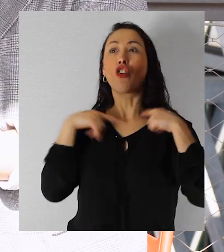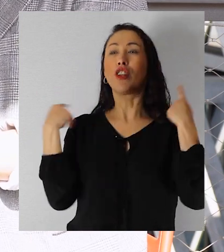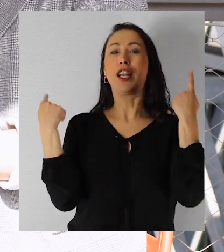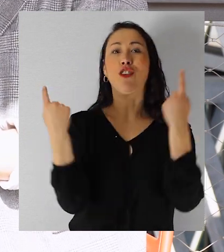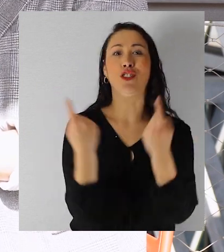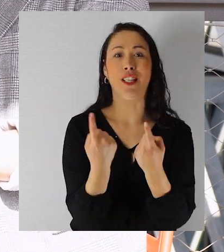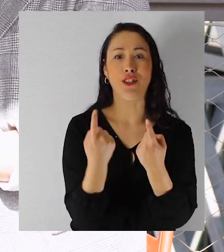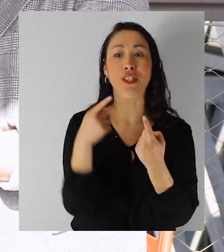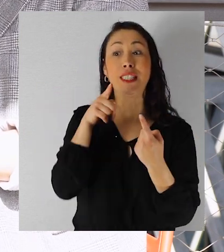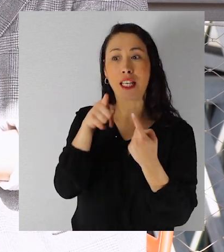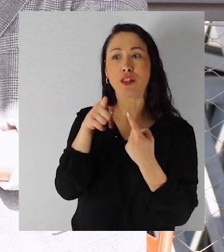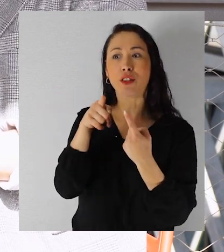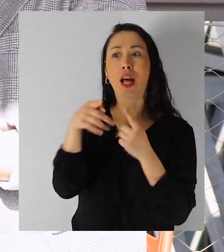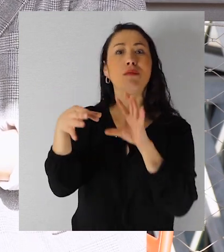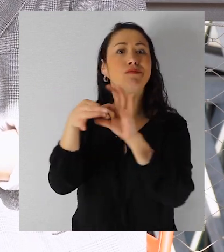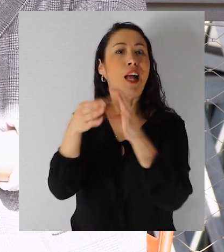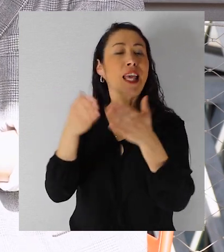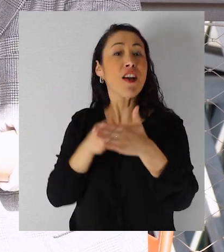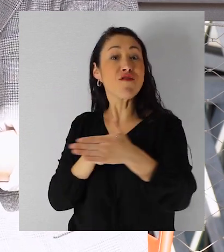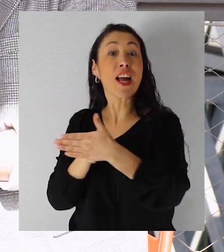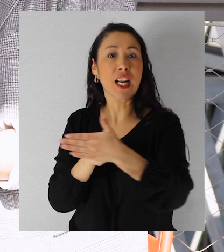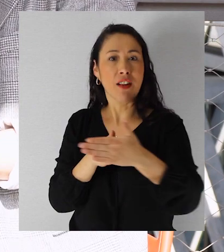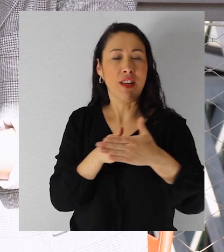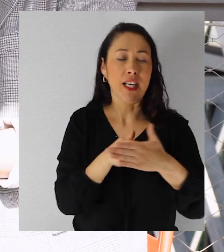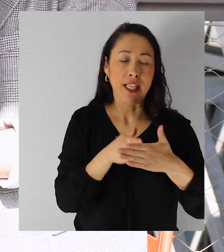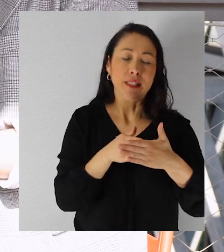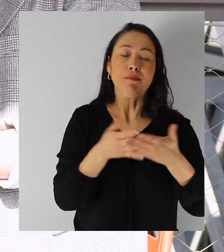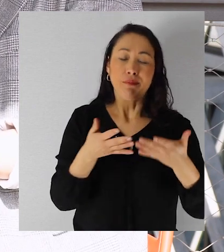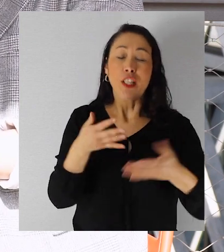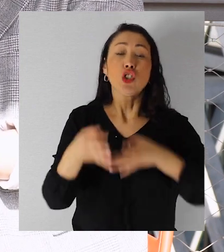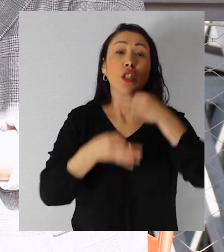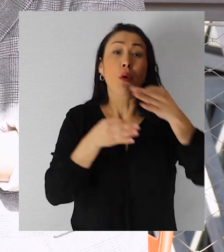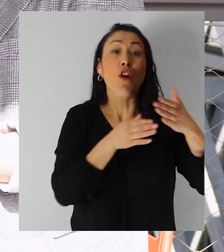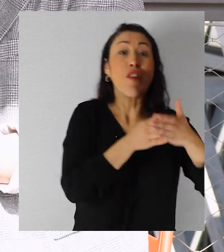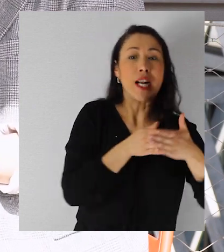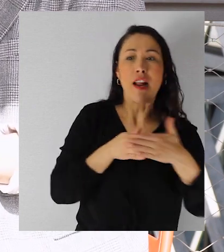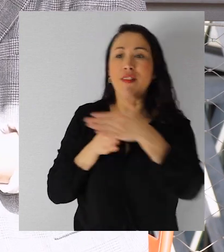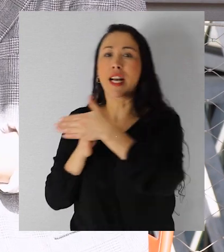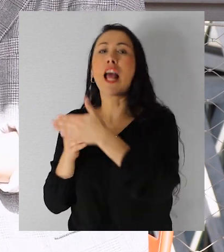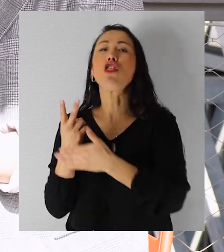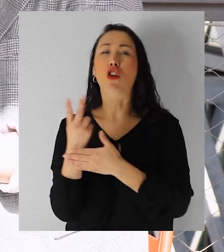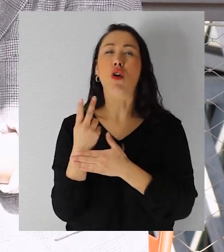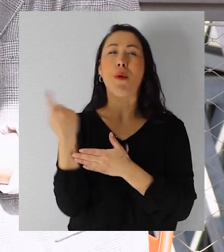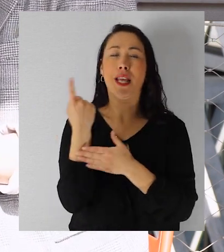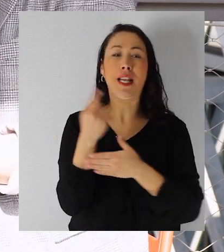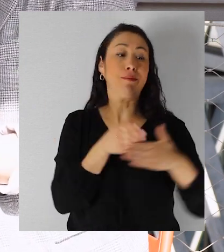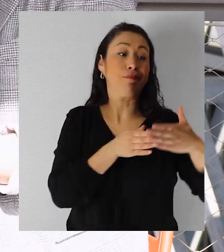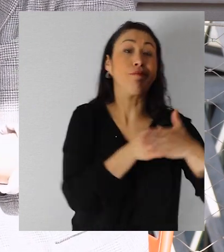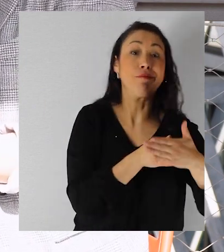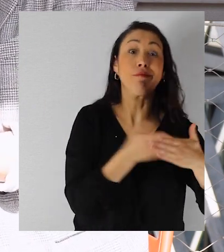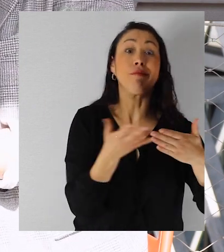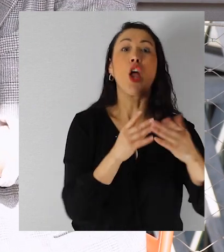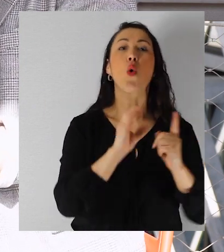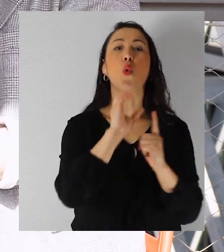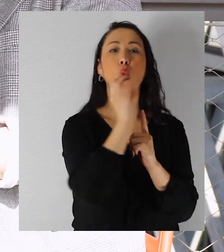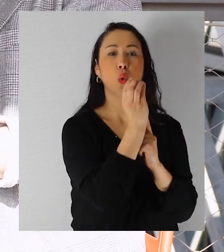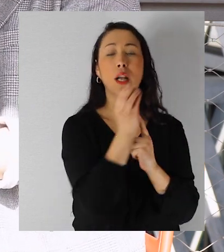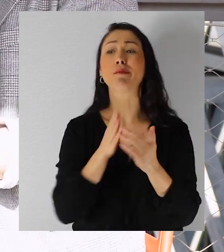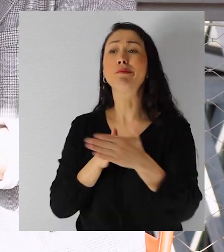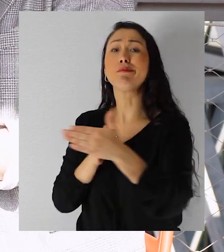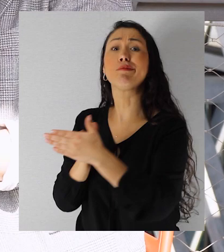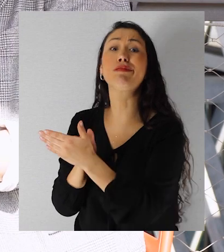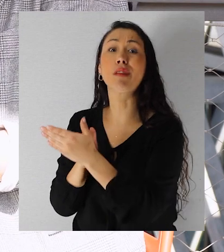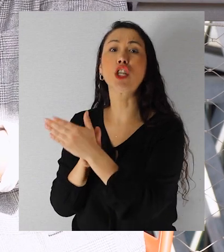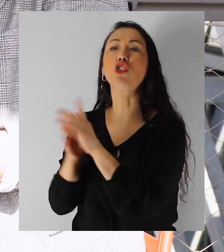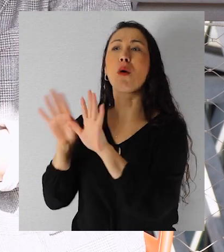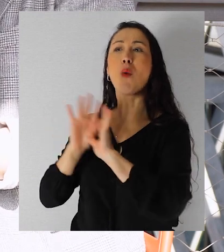hablamos de las barreras, ¿ya? Y yo te cuento también que las barreras, existen dos grandes tipos de barreras, unas que son las culturales y otras que son las